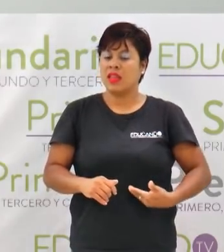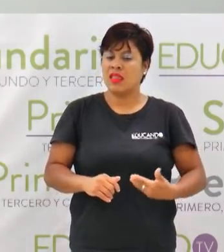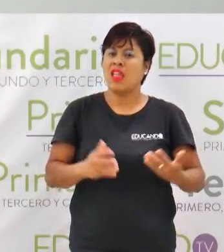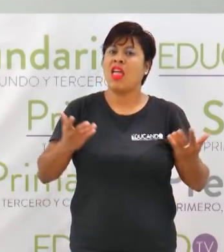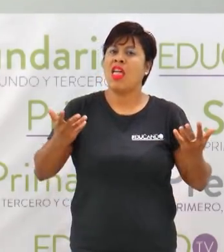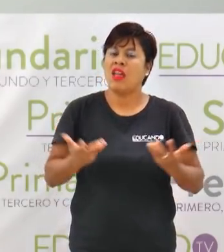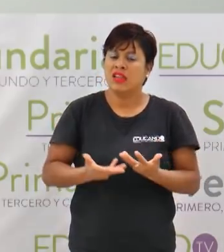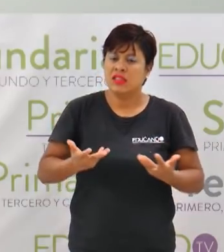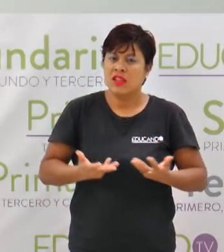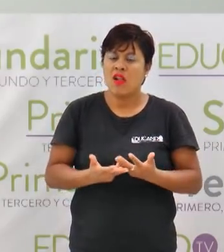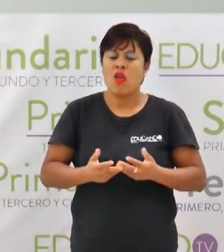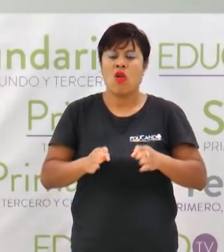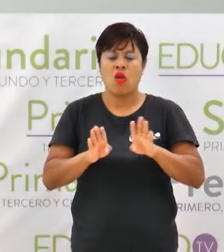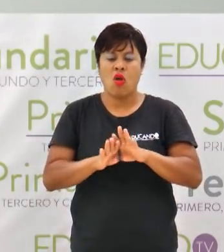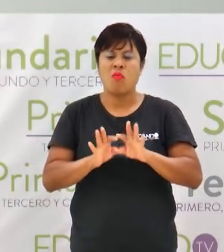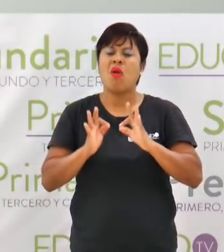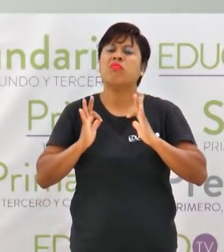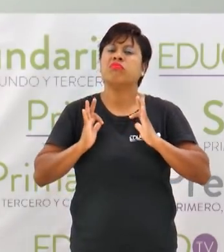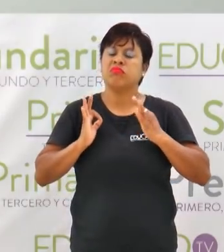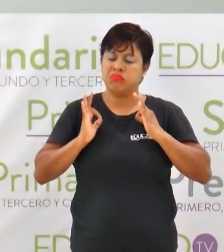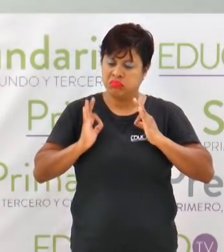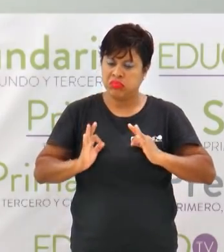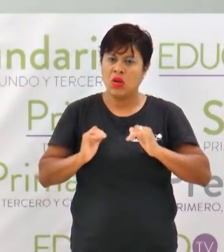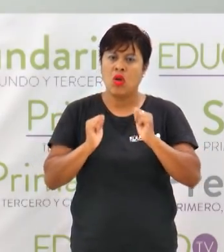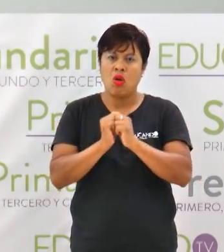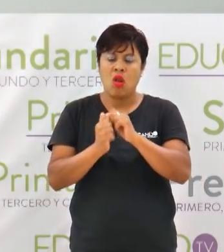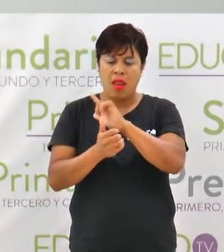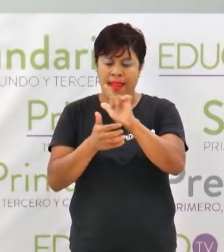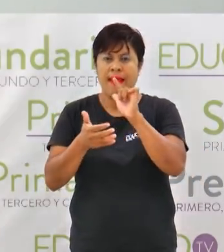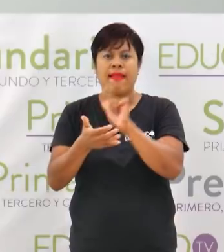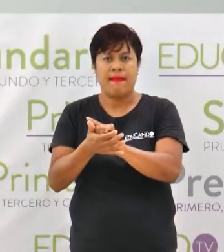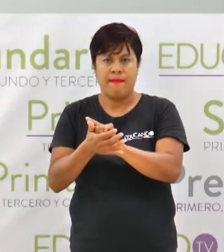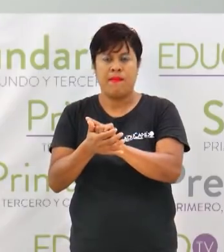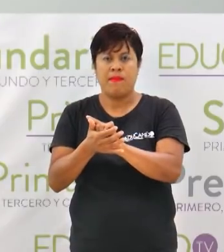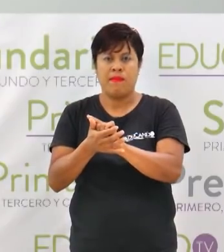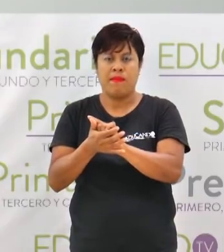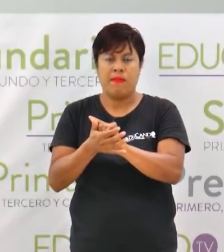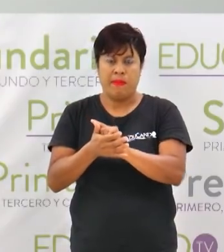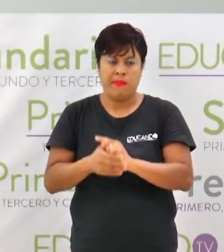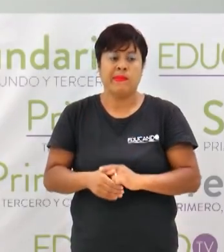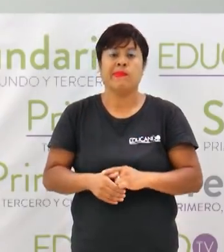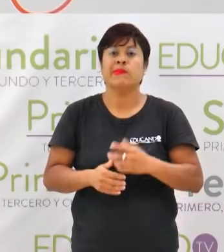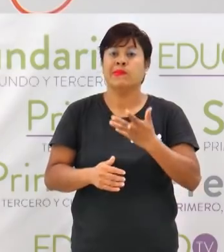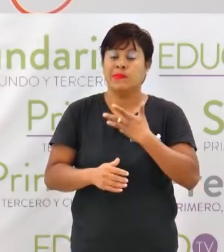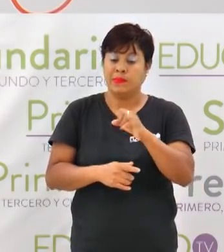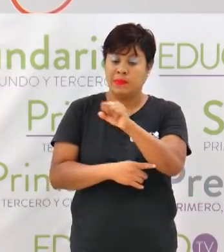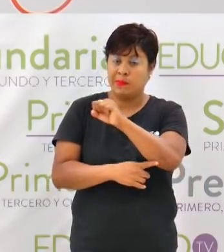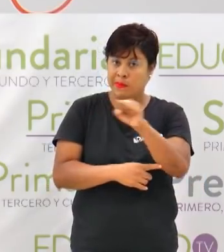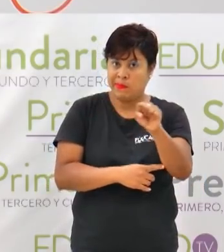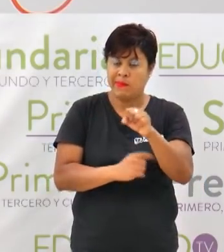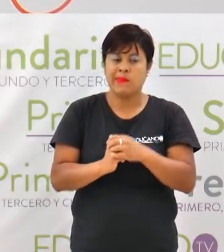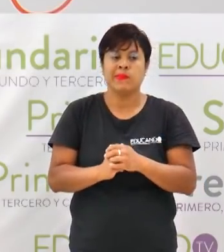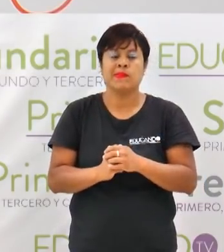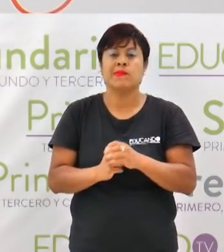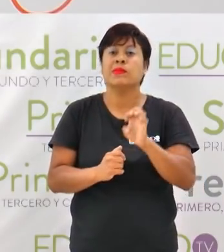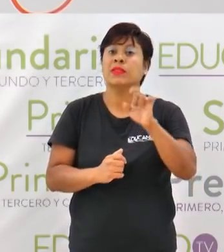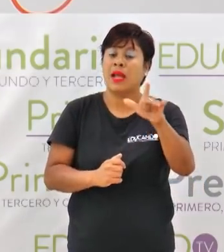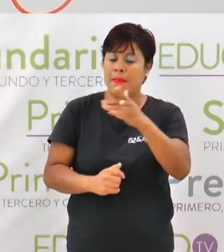actuó de conformidad con la ley. Bien, tenemos al sujeto,